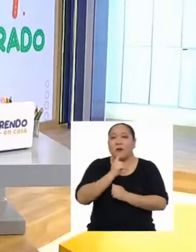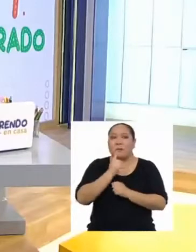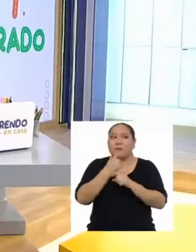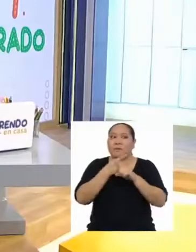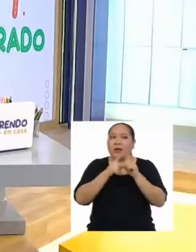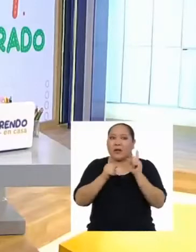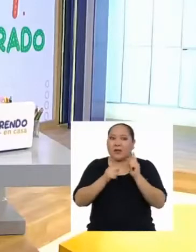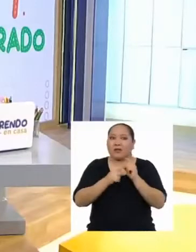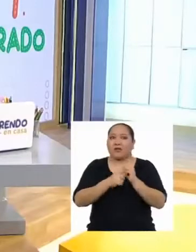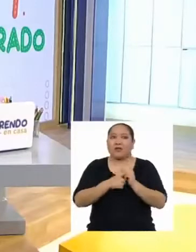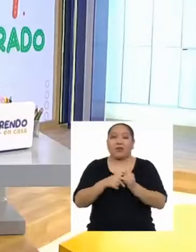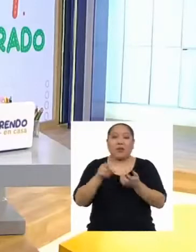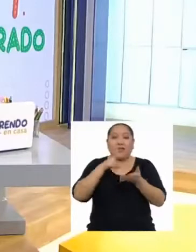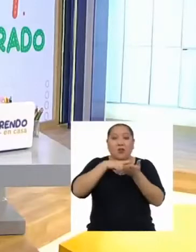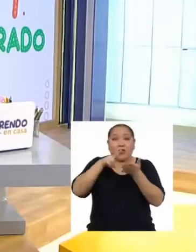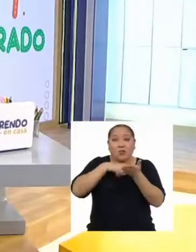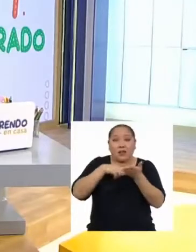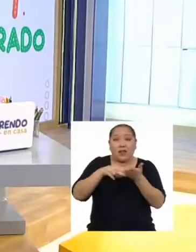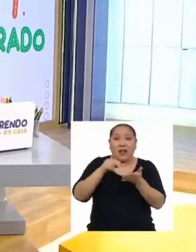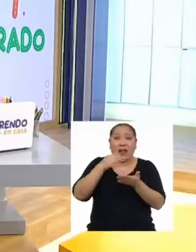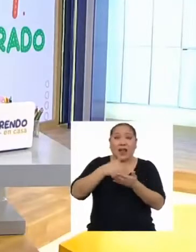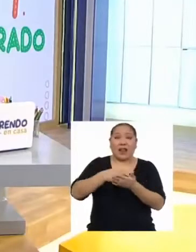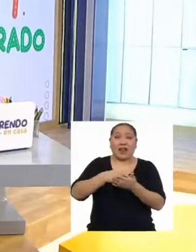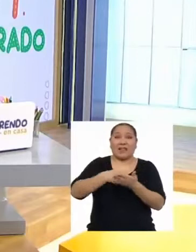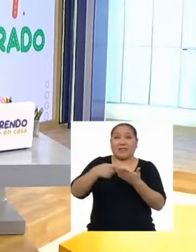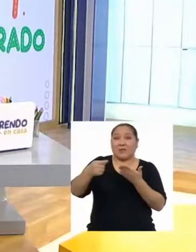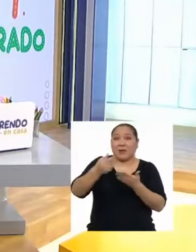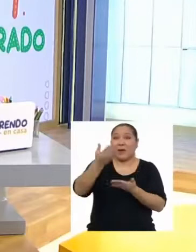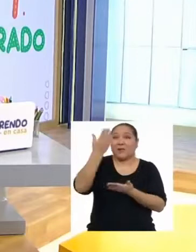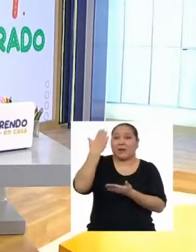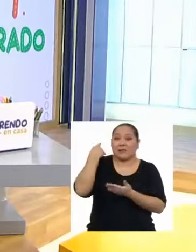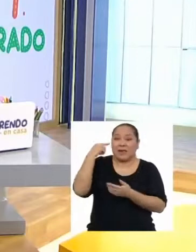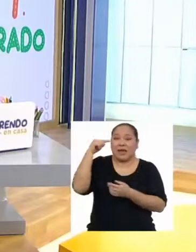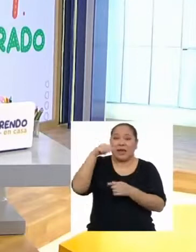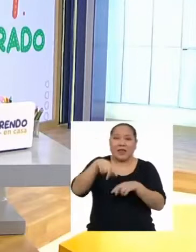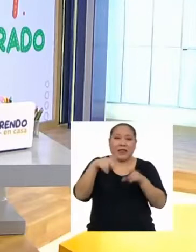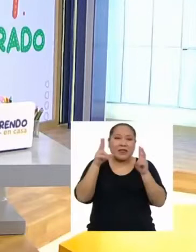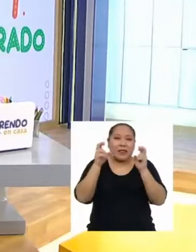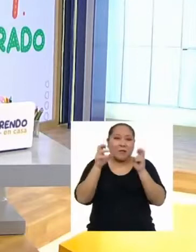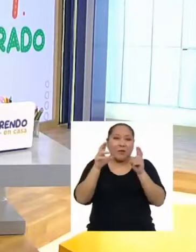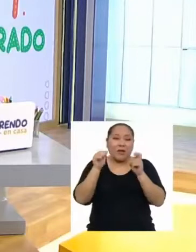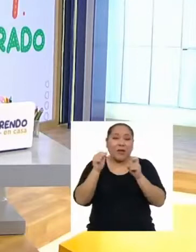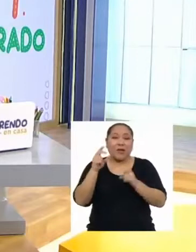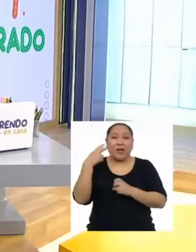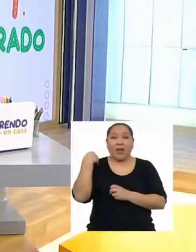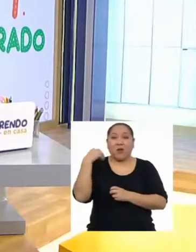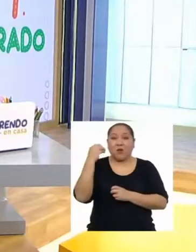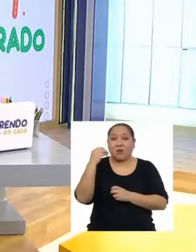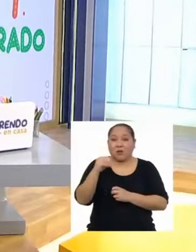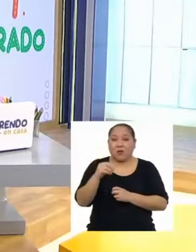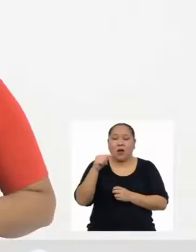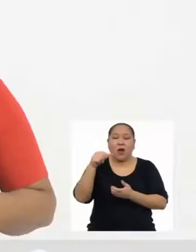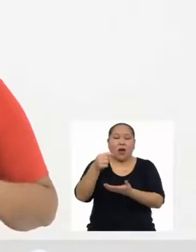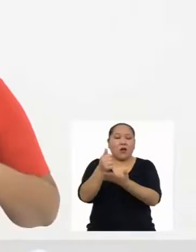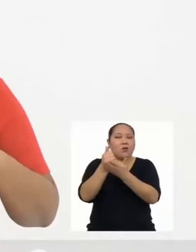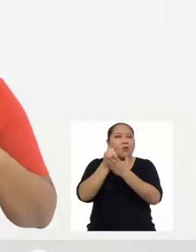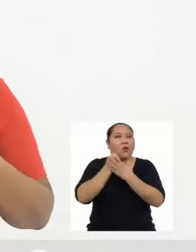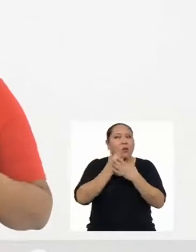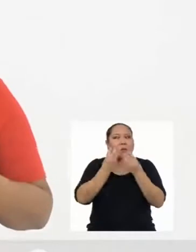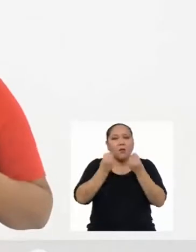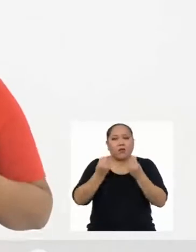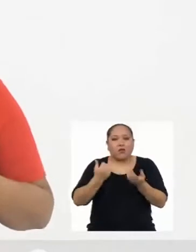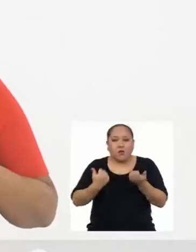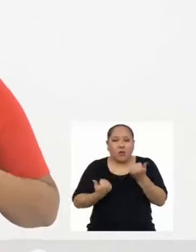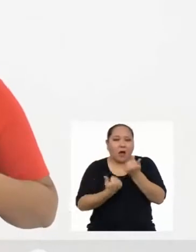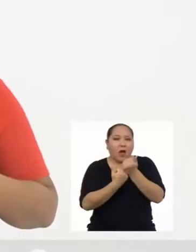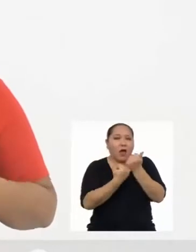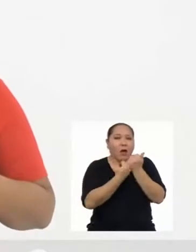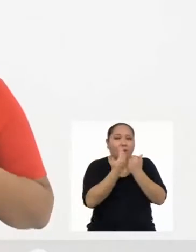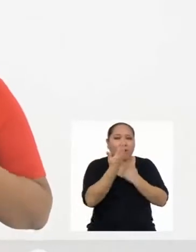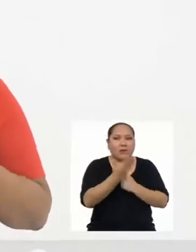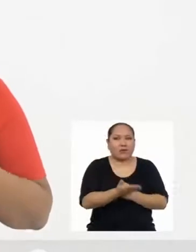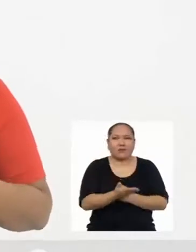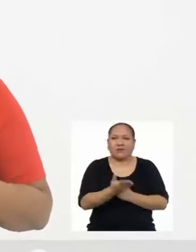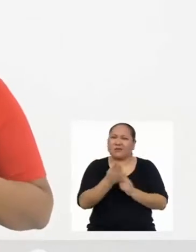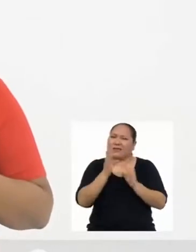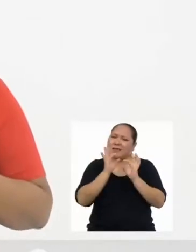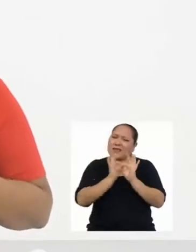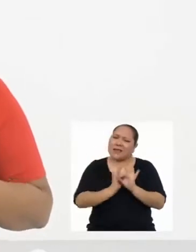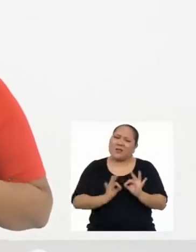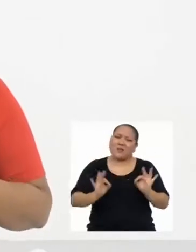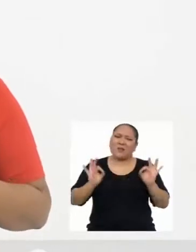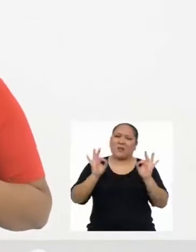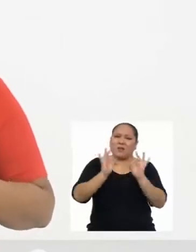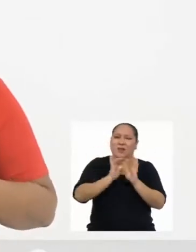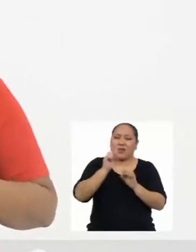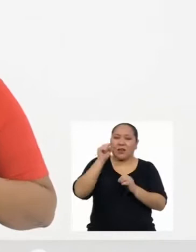leímos la semana pasada sobre la adolescencia me ayudaron muchísimo para apoyarla. Qué importante que es estar